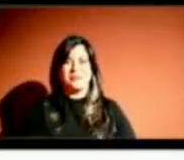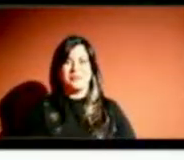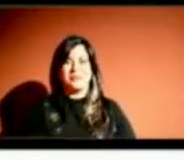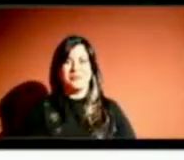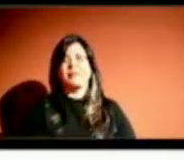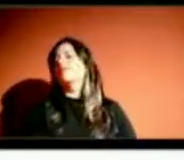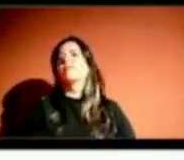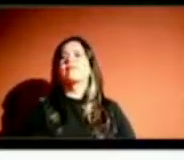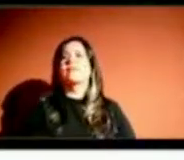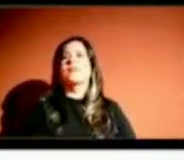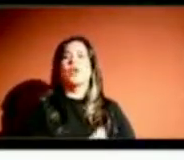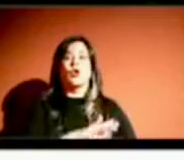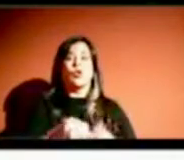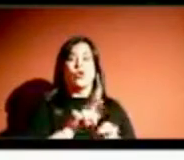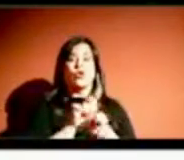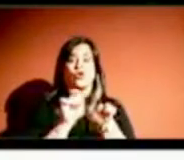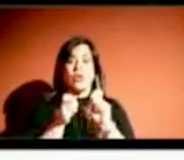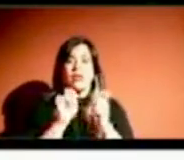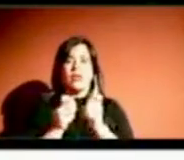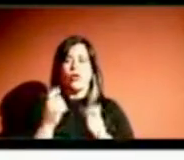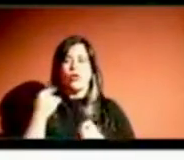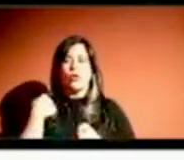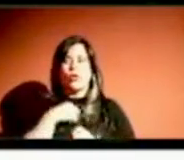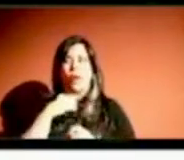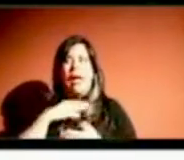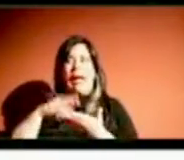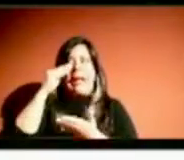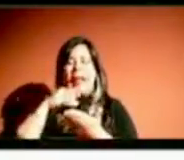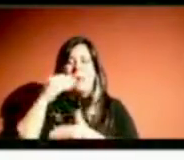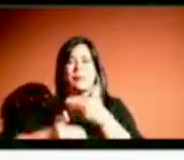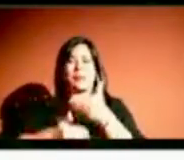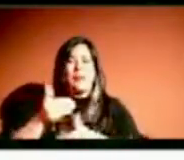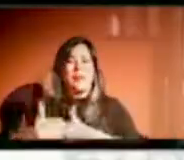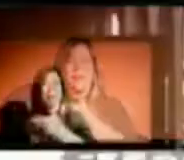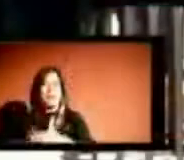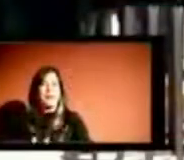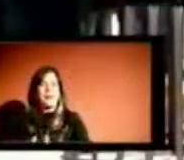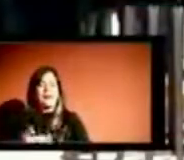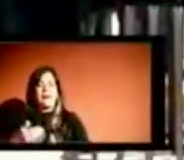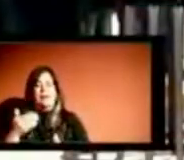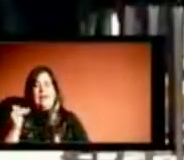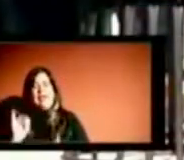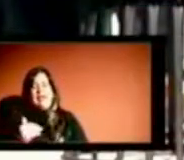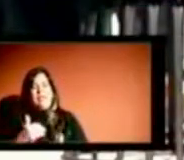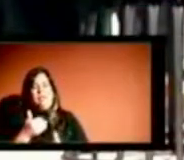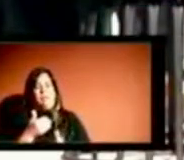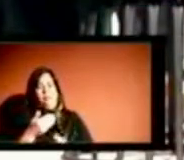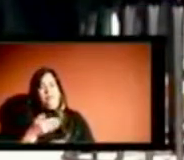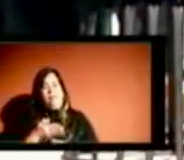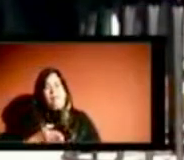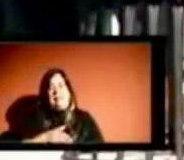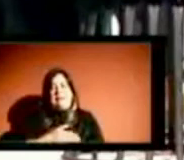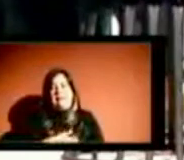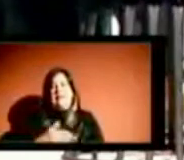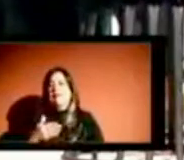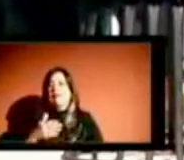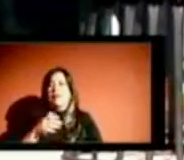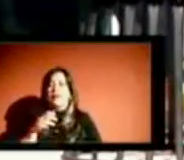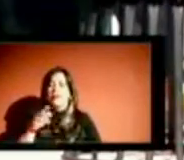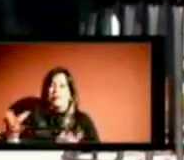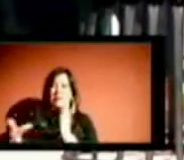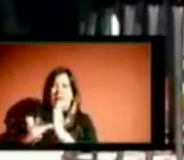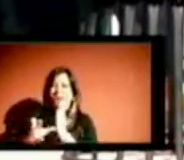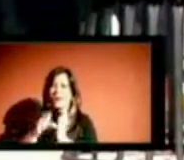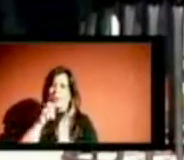Gobernador, todos estos cambios, nosotros fuimos aprendiéndolos poco a poco. Obviamente, los procesos de digitalización, pues, no son